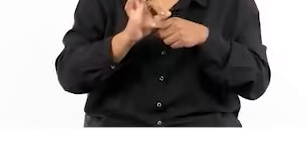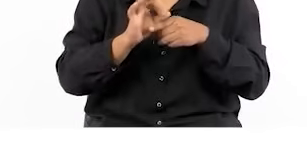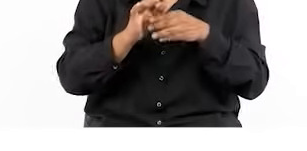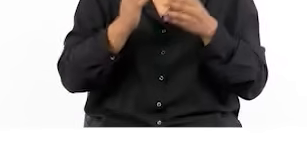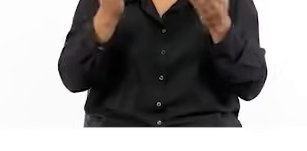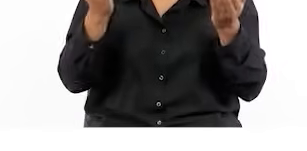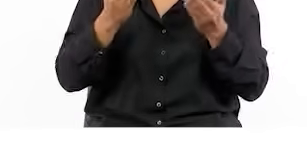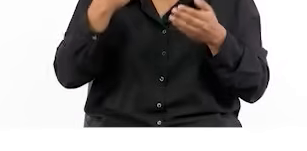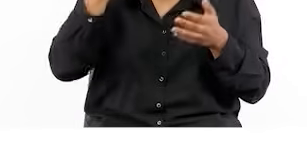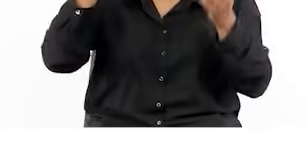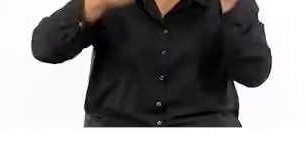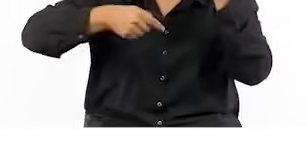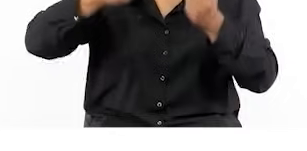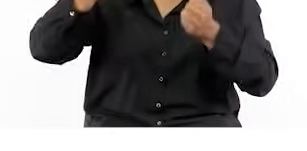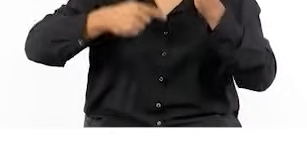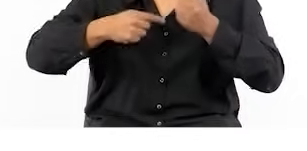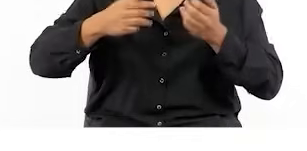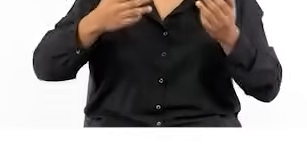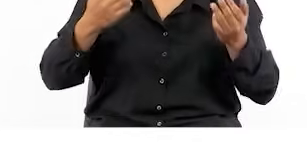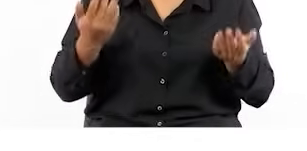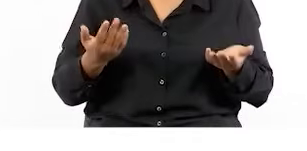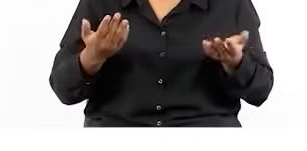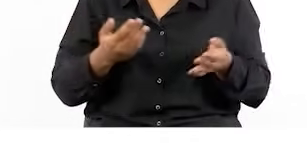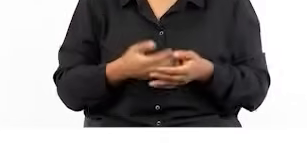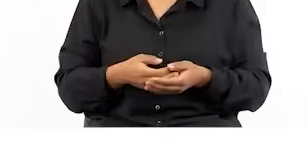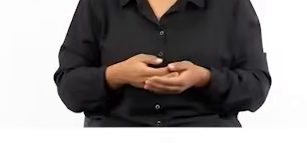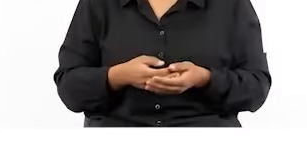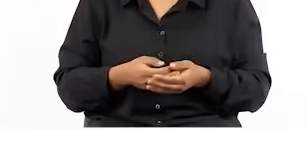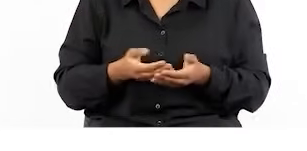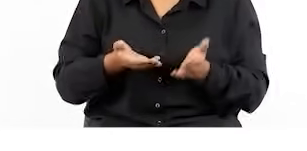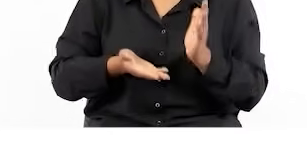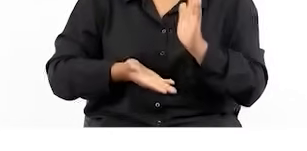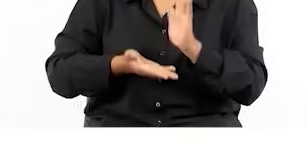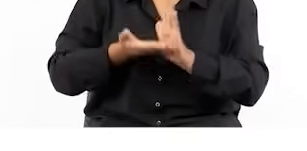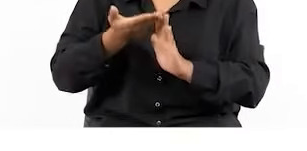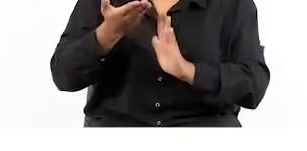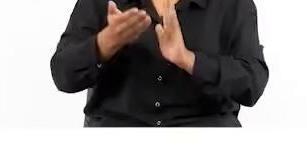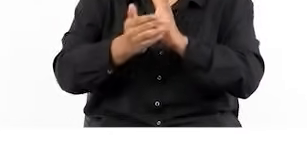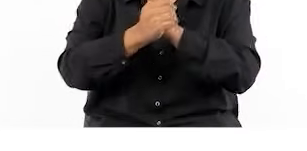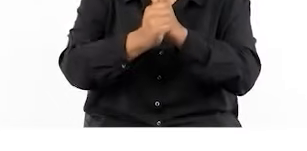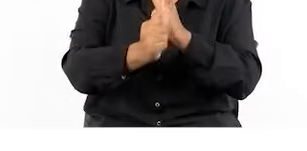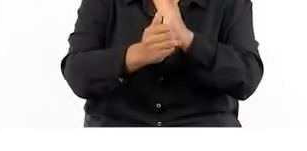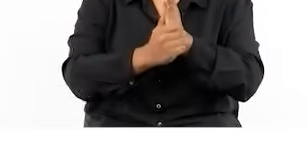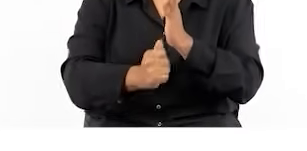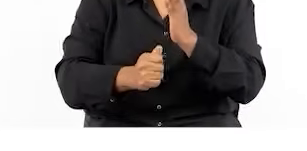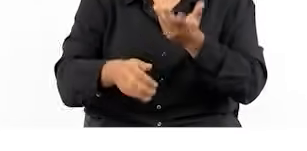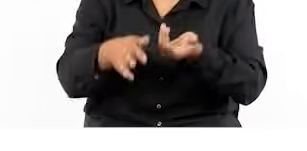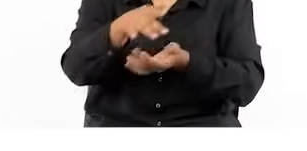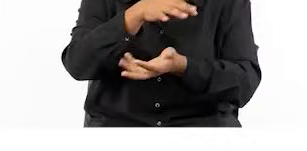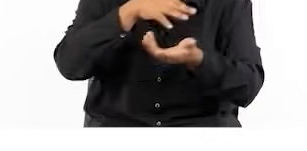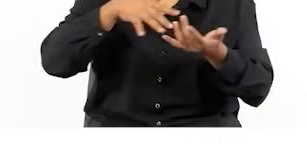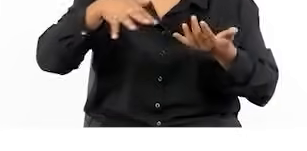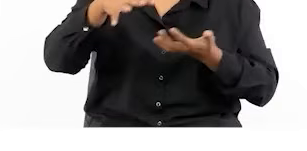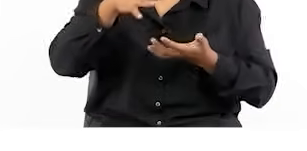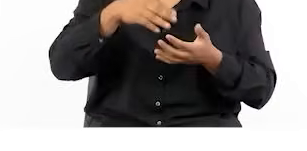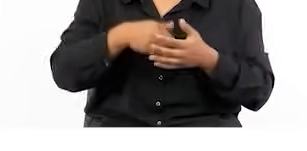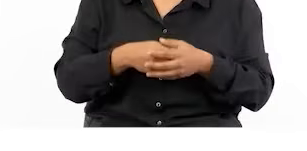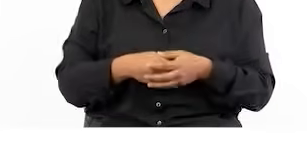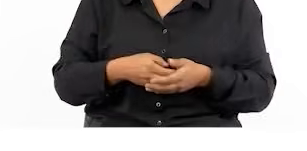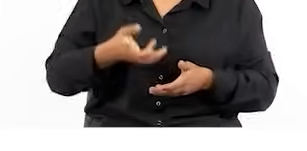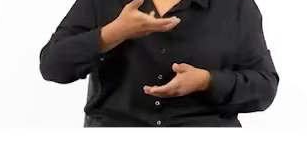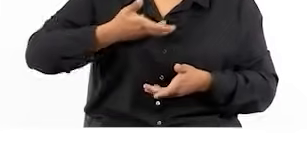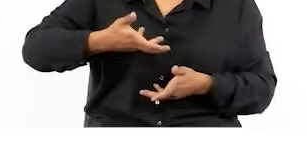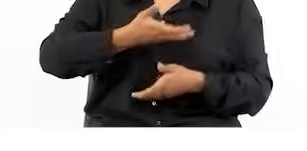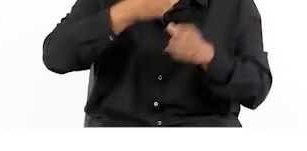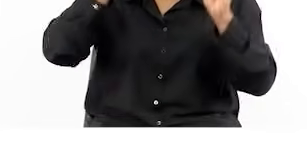superficie terrestre en función de su capacidad agrícola y también su potencial de desarrollo,